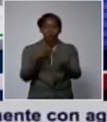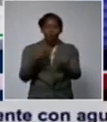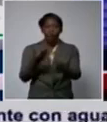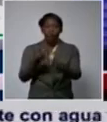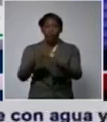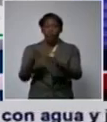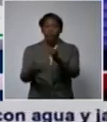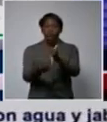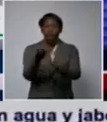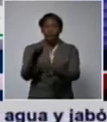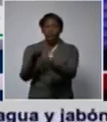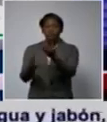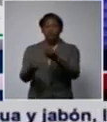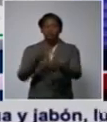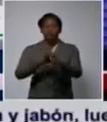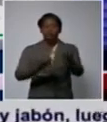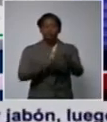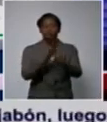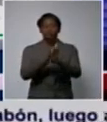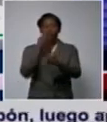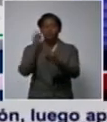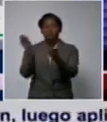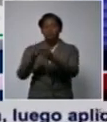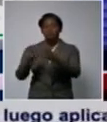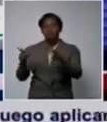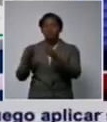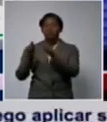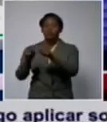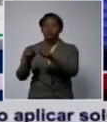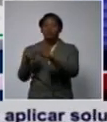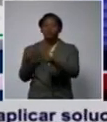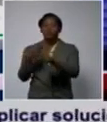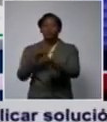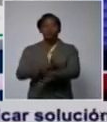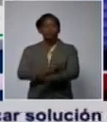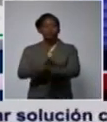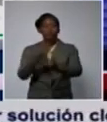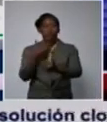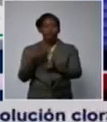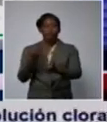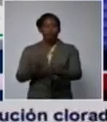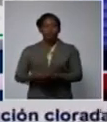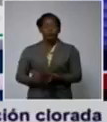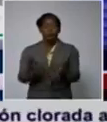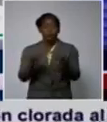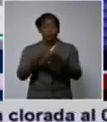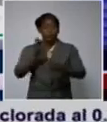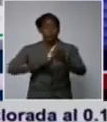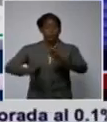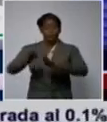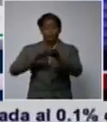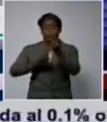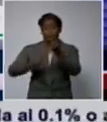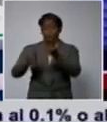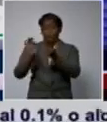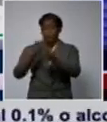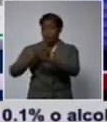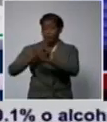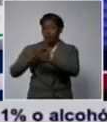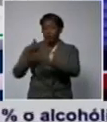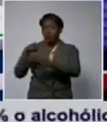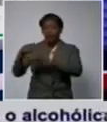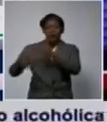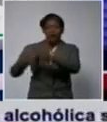de COVID-19, que ha sido tendencia esta semana. El Consejo de Defensa Provincial acciona para contener